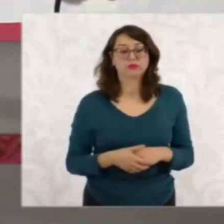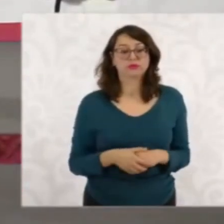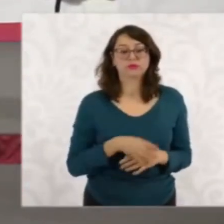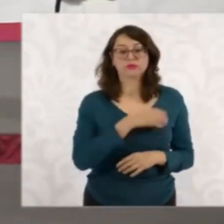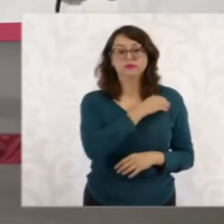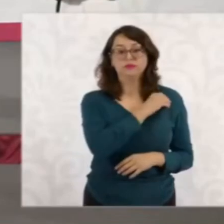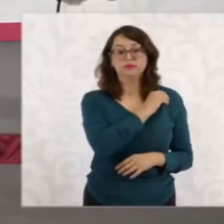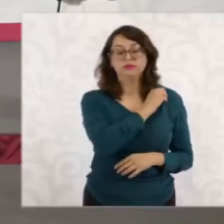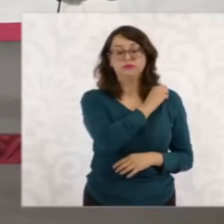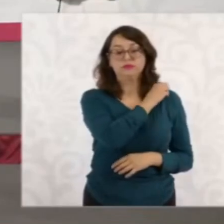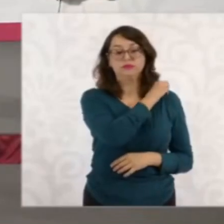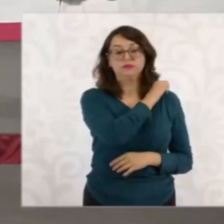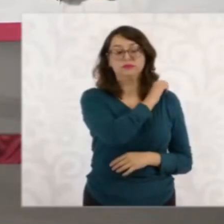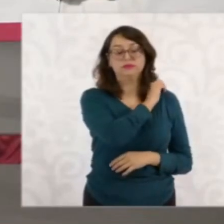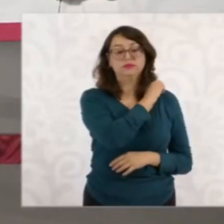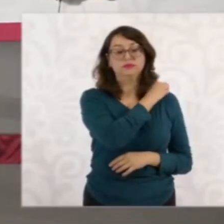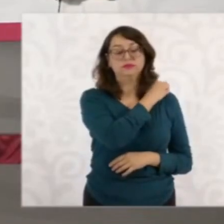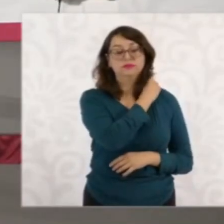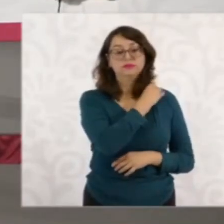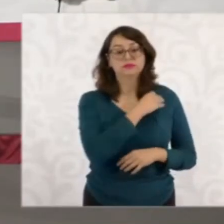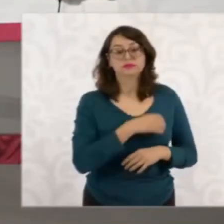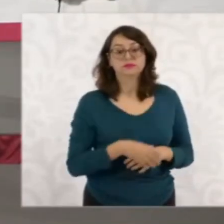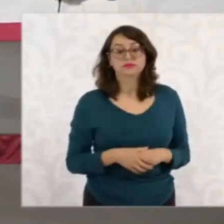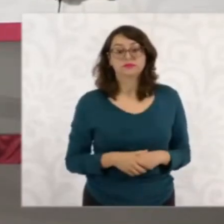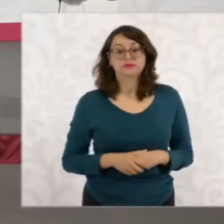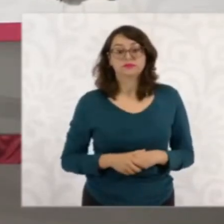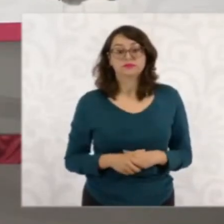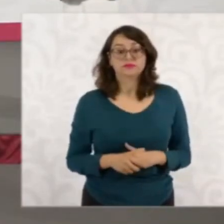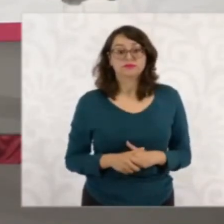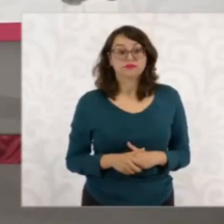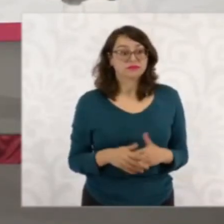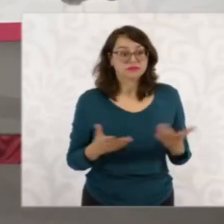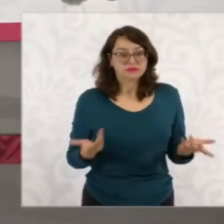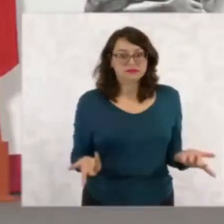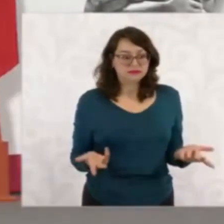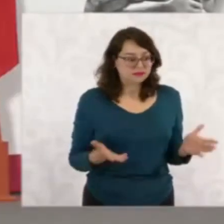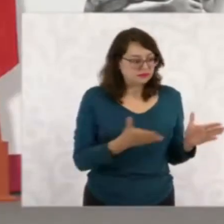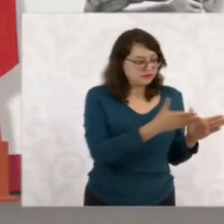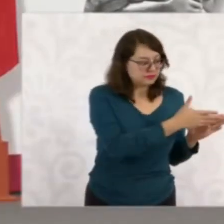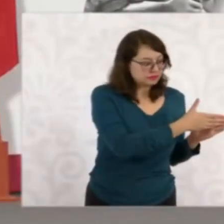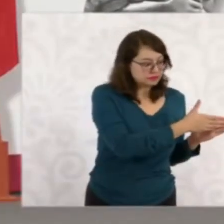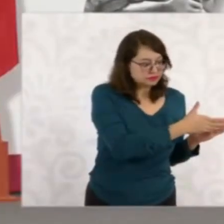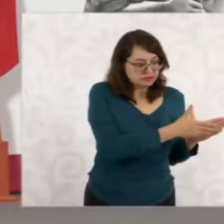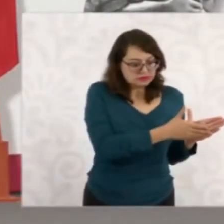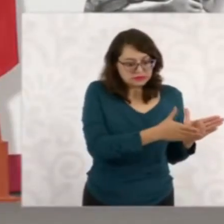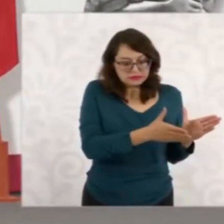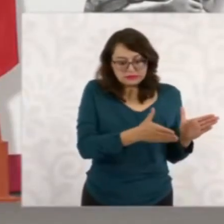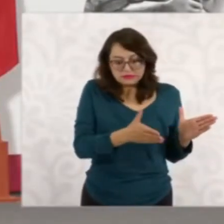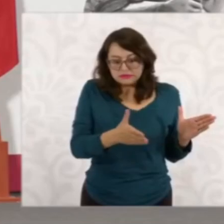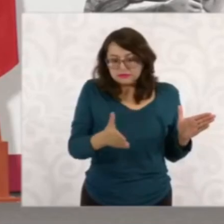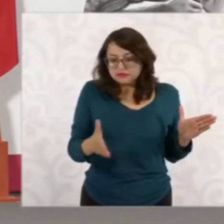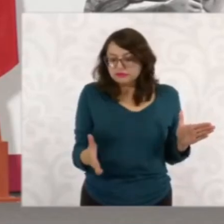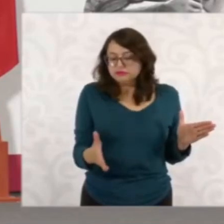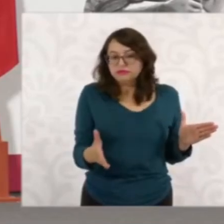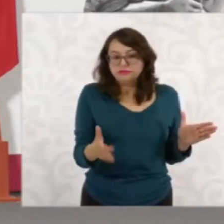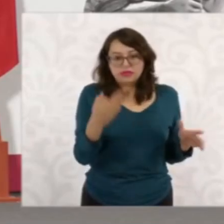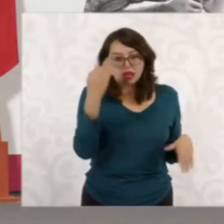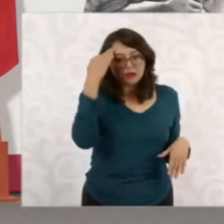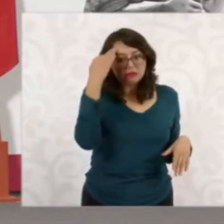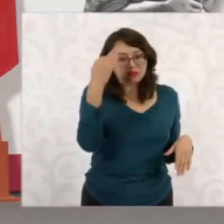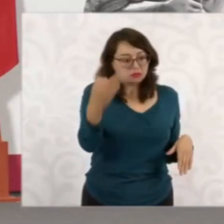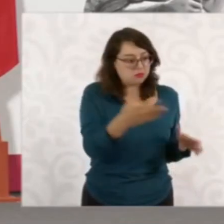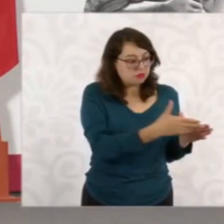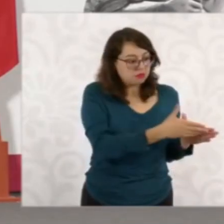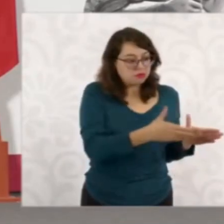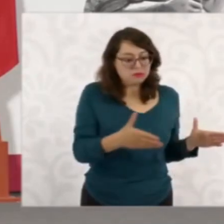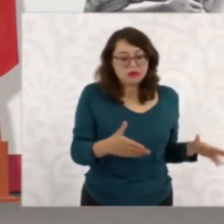hábiles. O sea, ahorita ni siquiera ha concluido este proceso. Y ya la Secretaría de Bienestar acaba